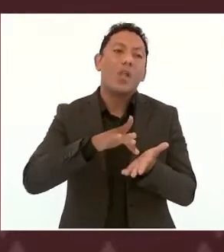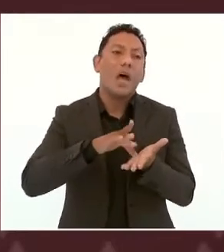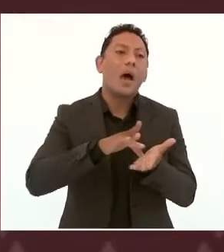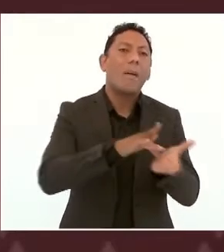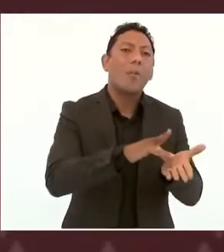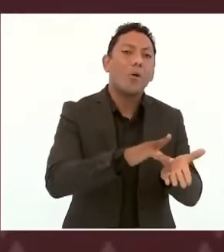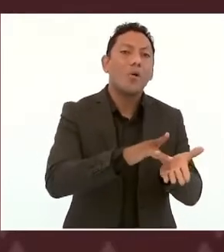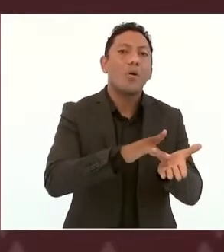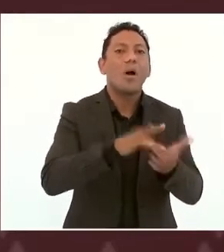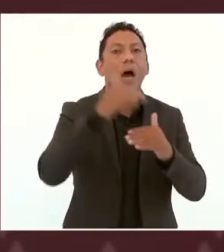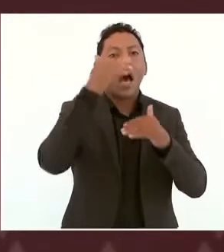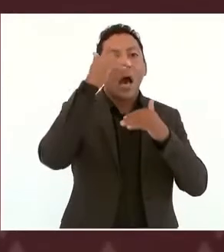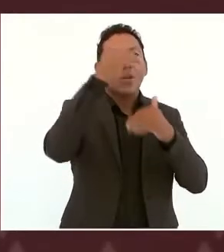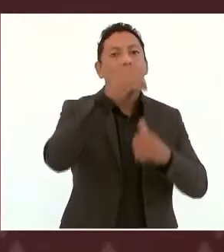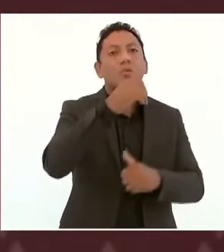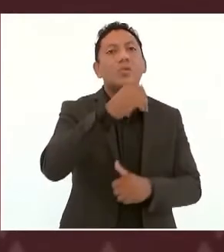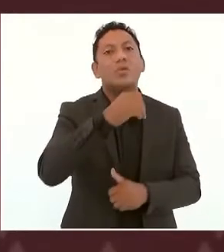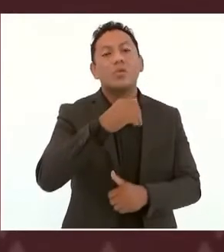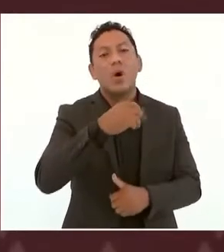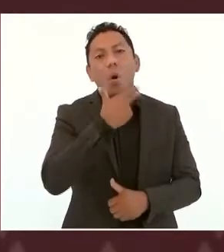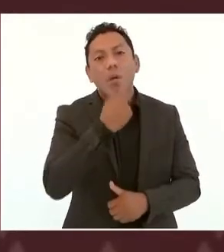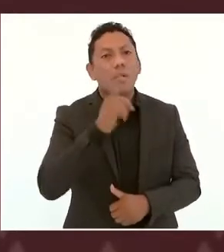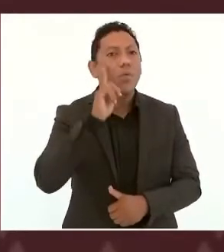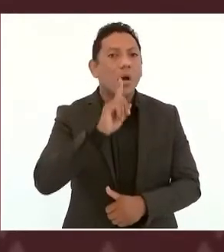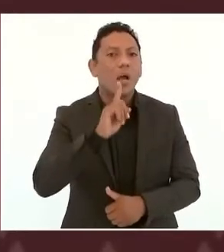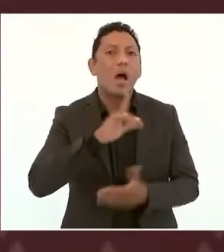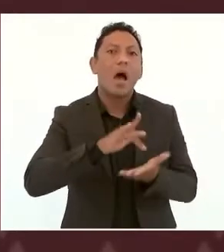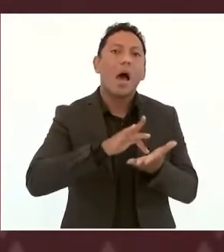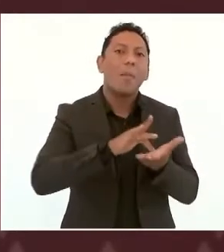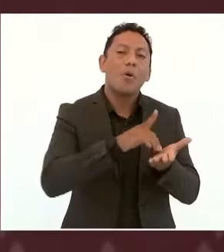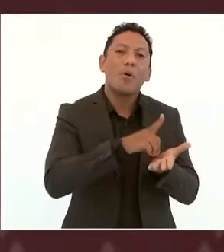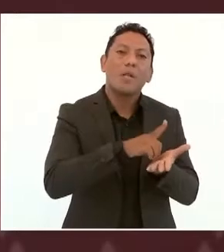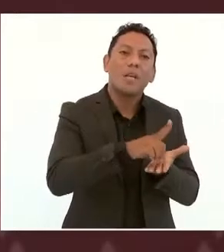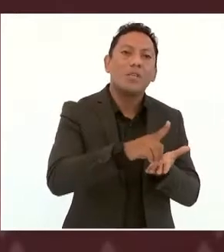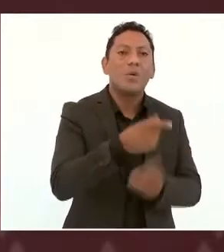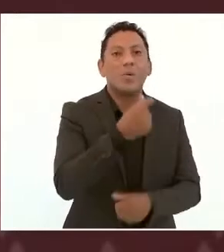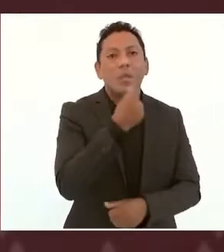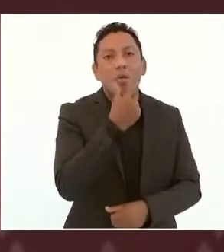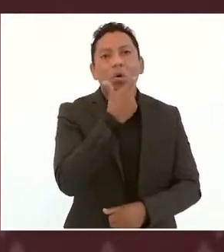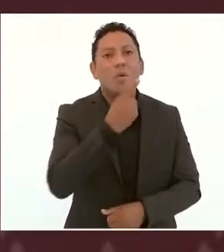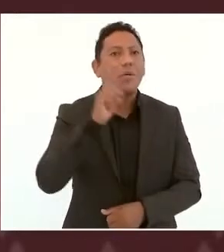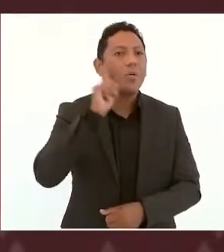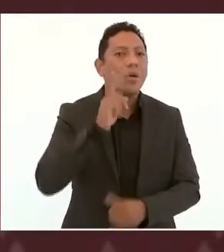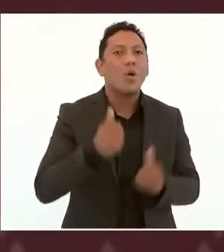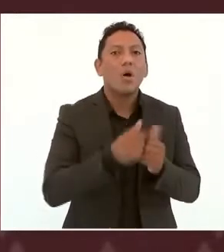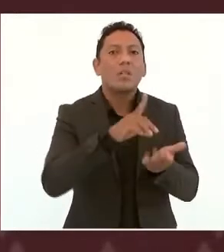adultos mayores, el derecho a la pensión para niñas, niños con discapacidad,